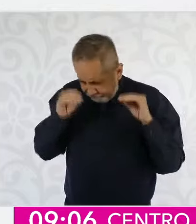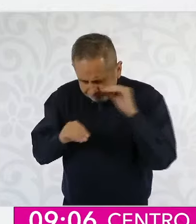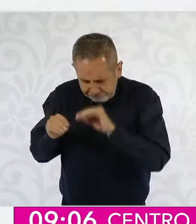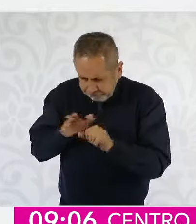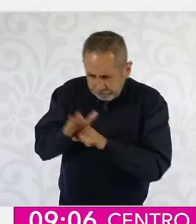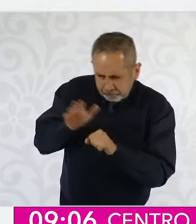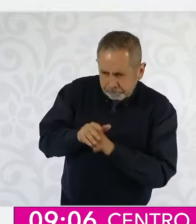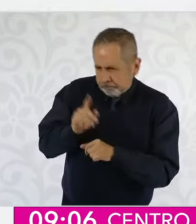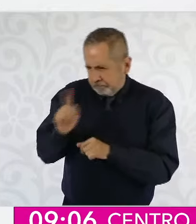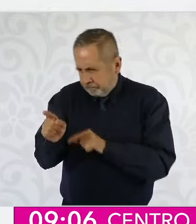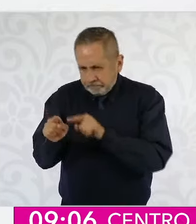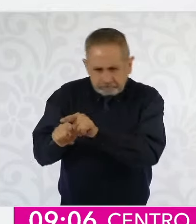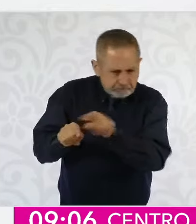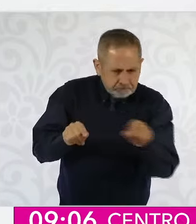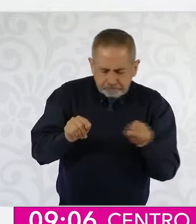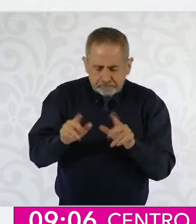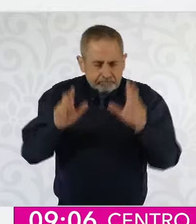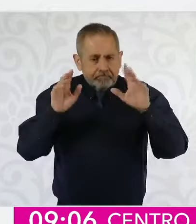aquello que